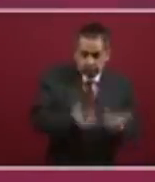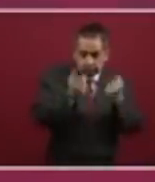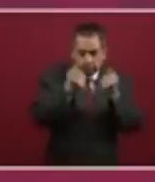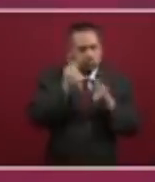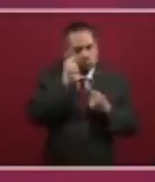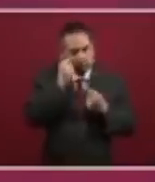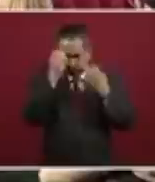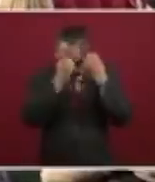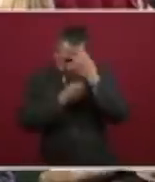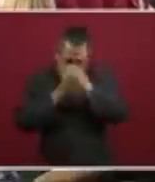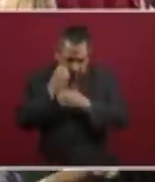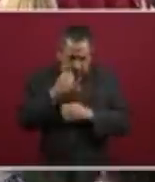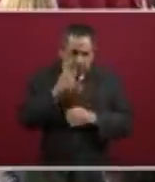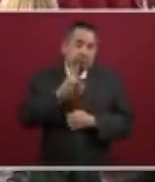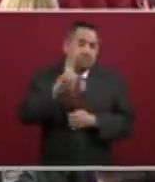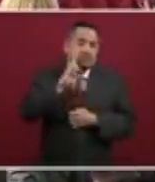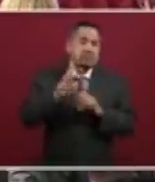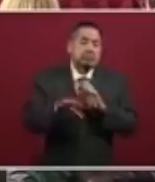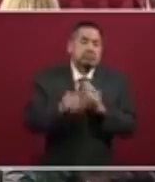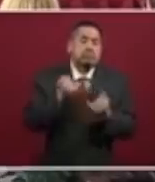cuerpos encontrados.